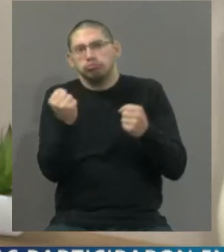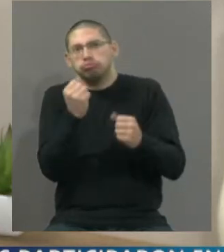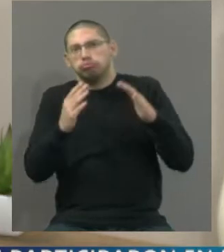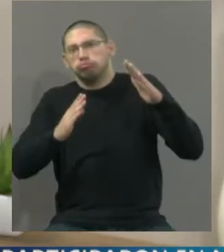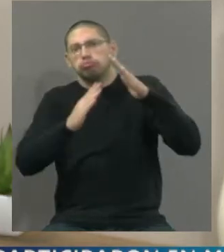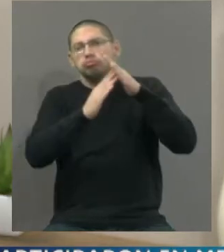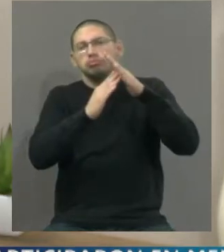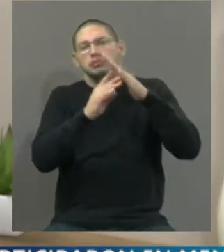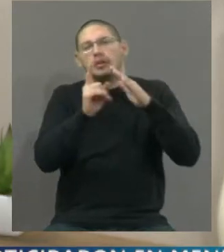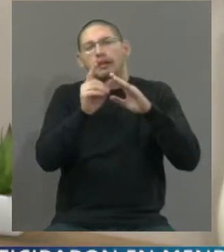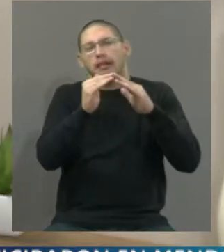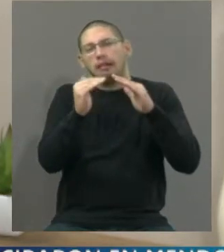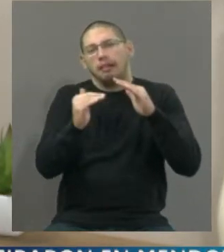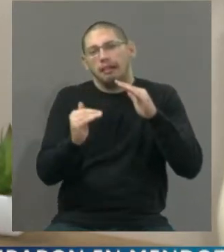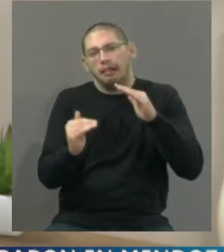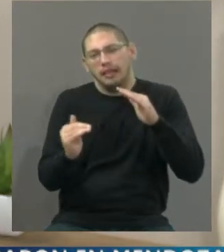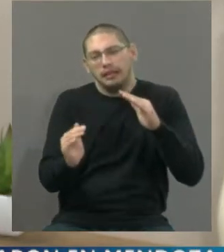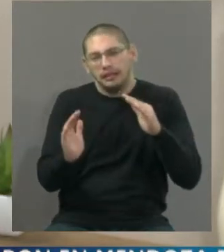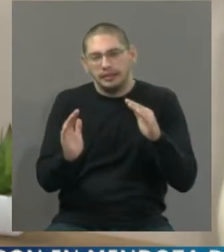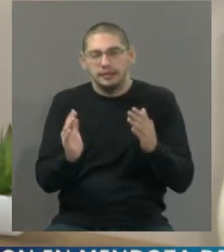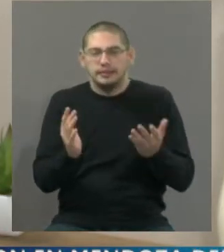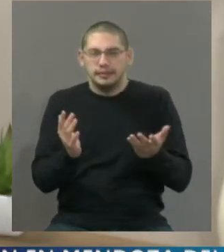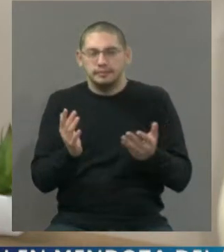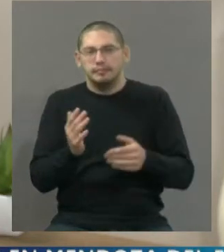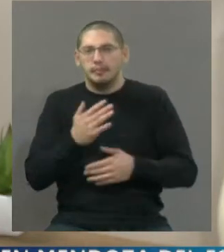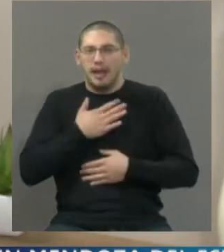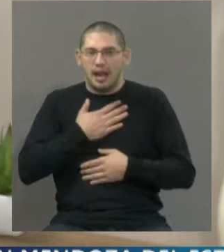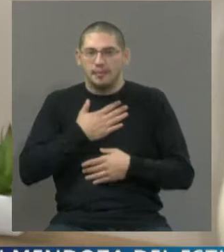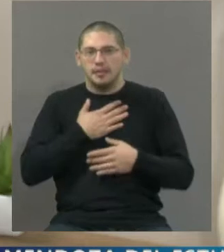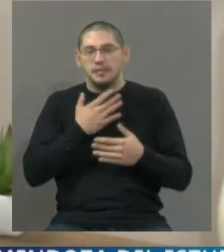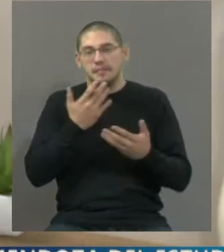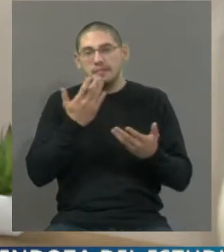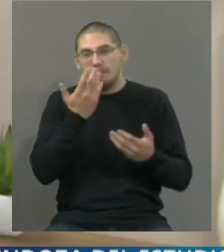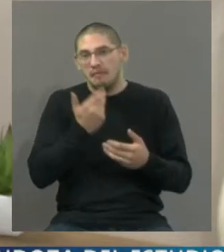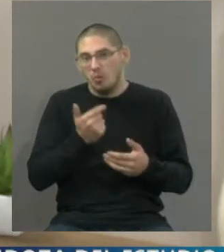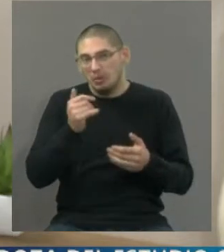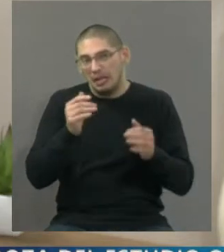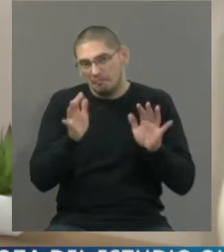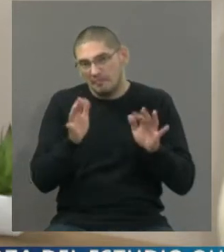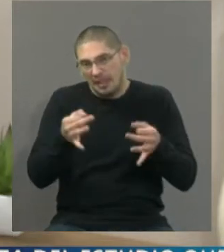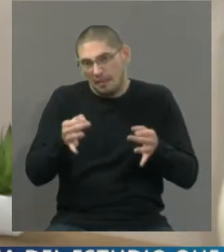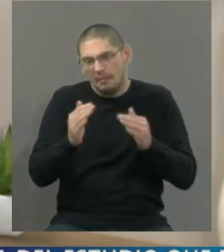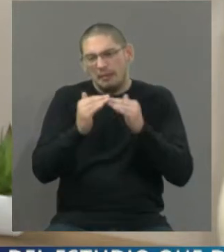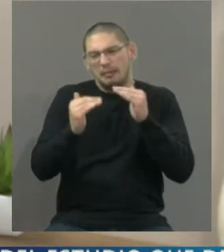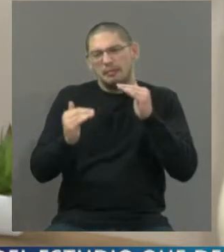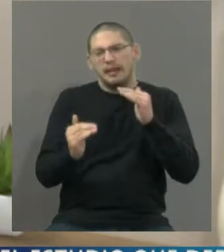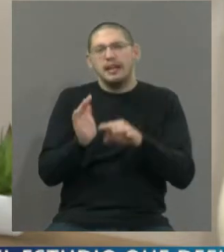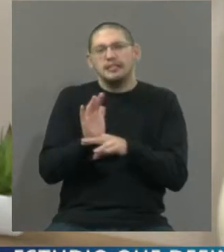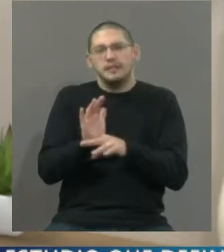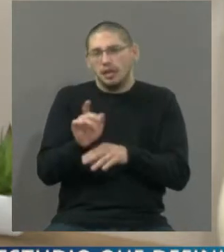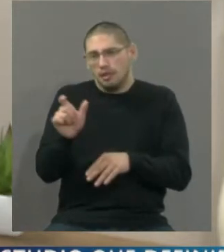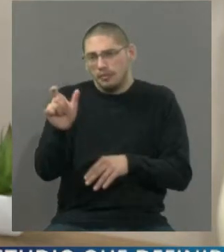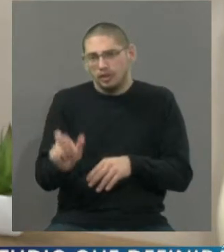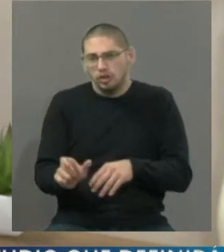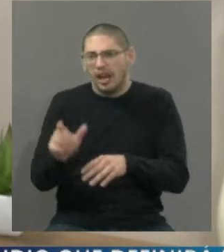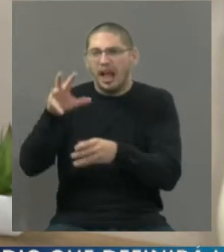exacto. Pero esto de ninguna manera, a mí de hecho me gusta muchísimo que esto suceda. Creo que esto enaltece,